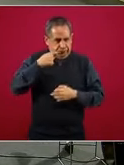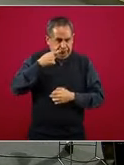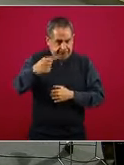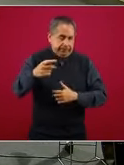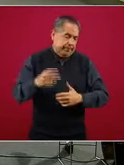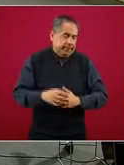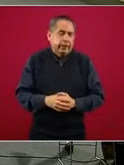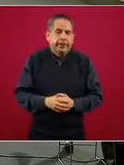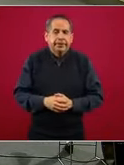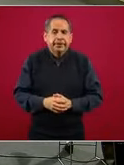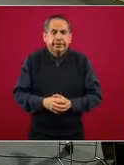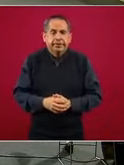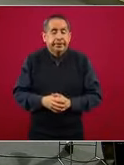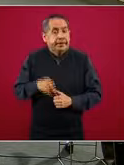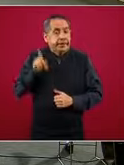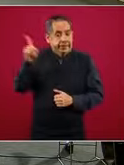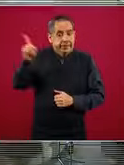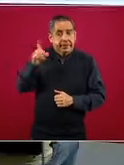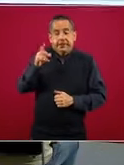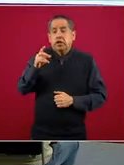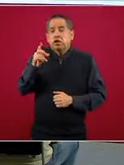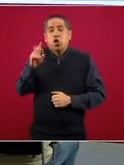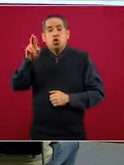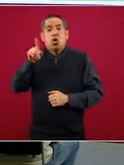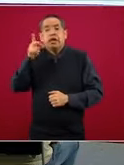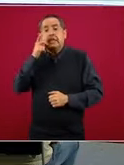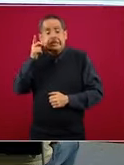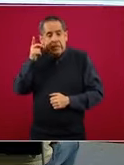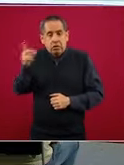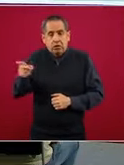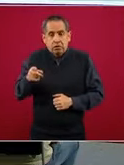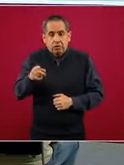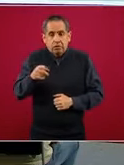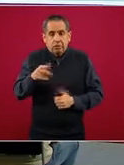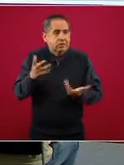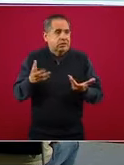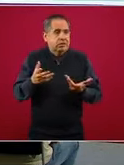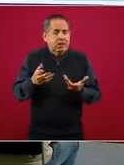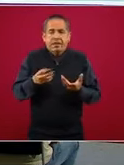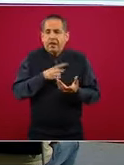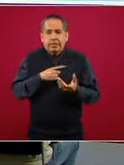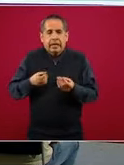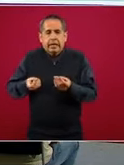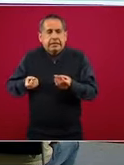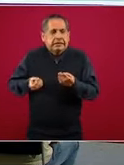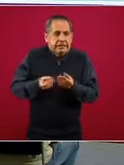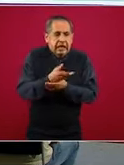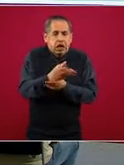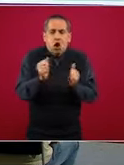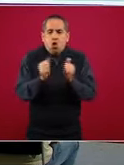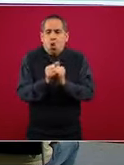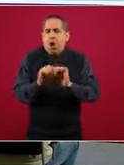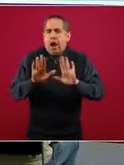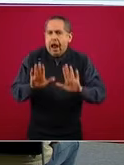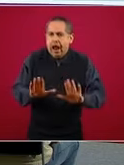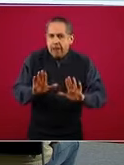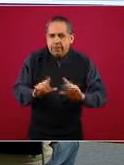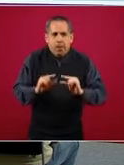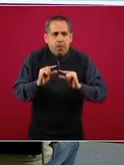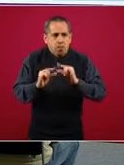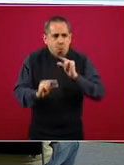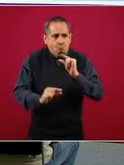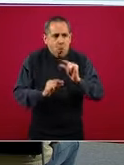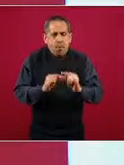ustedes. Habló de la importancia de tener un desconfinamiento ordenado, progresivo y